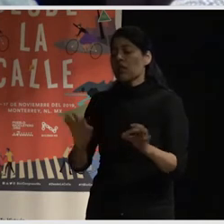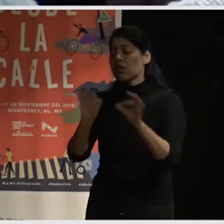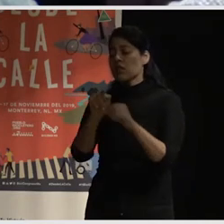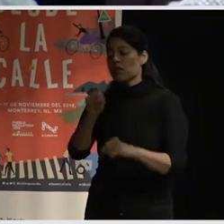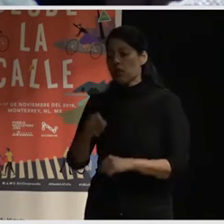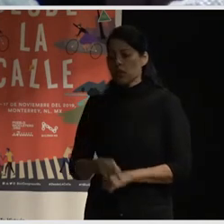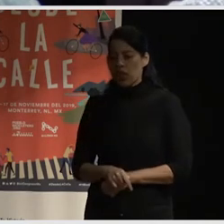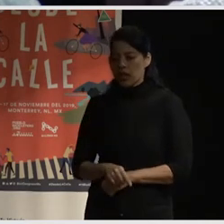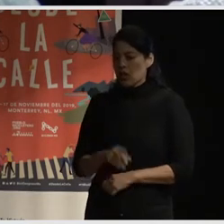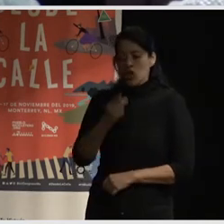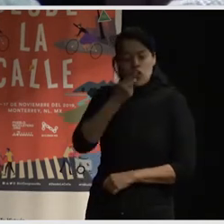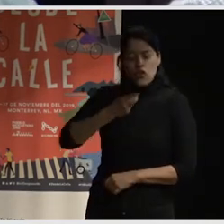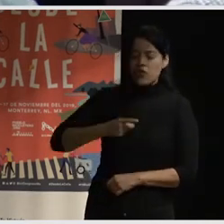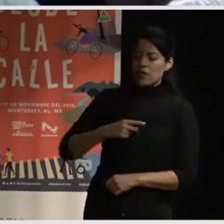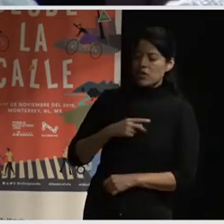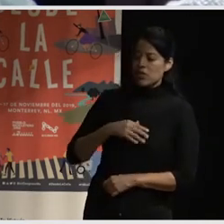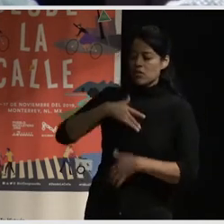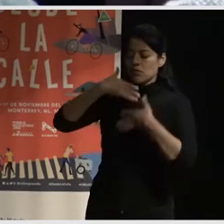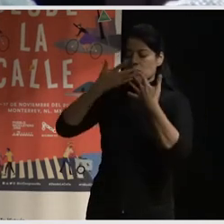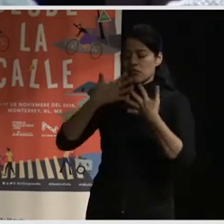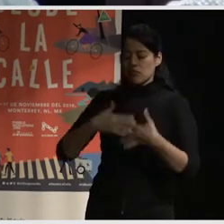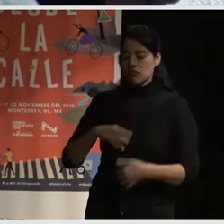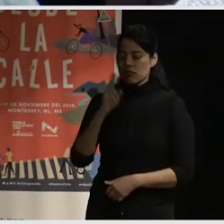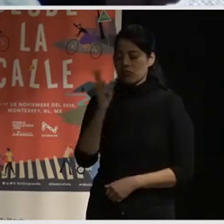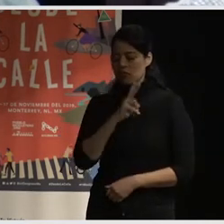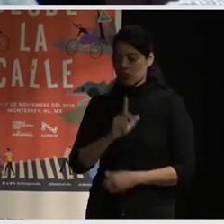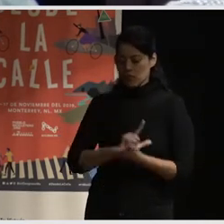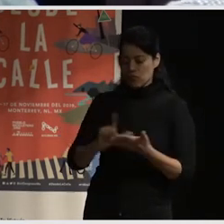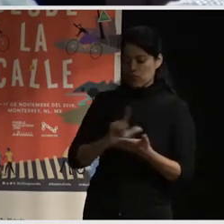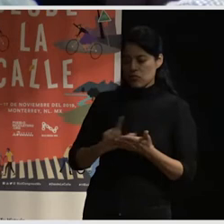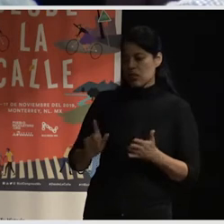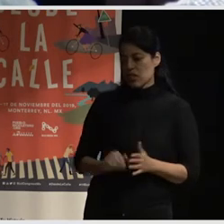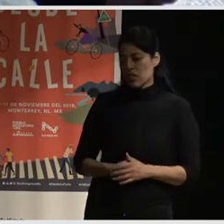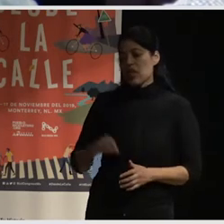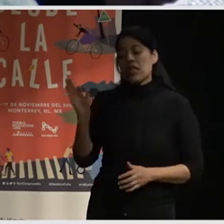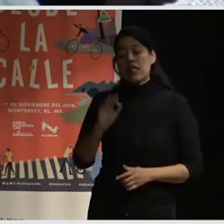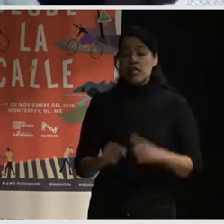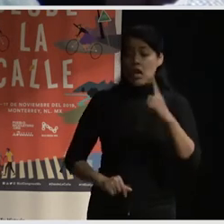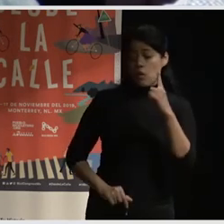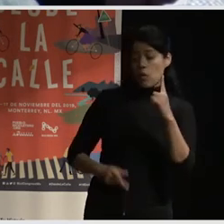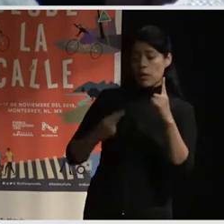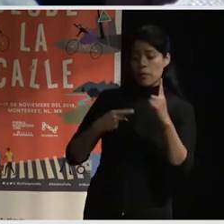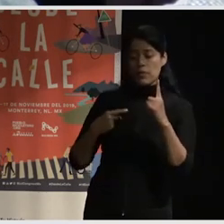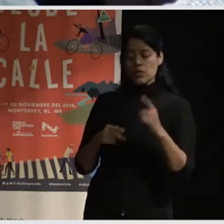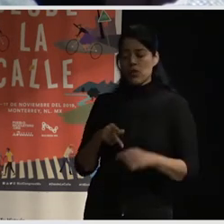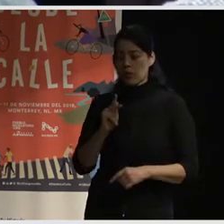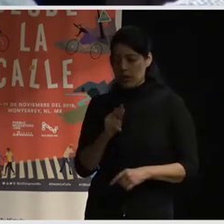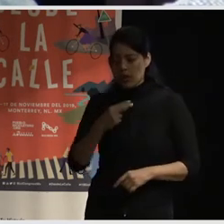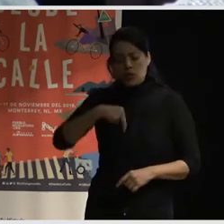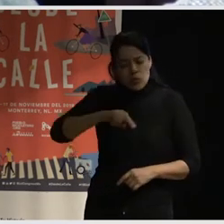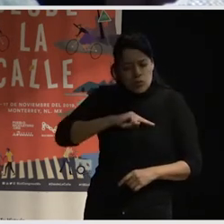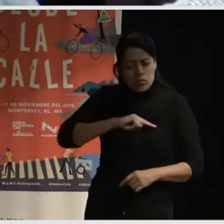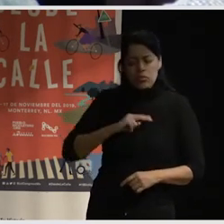respirar aire limpio pues va a ser una en 100 o menos tal vez entonces de ahí que nosotros como ya